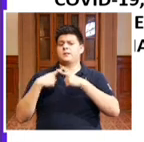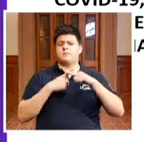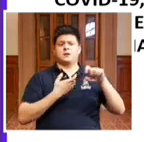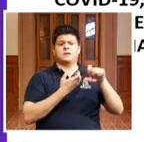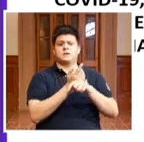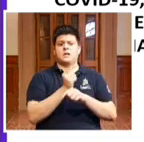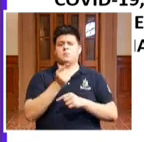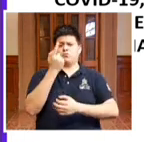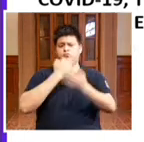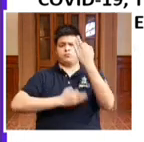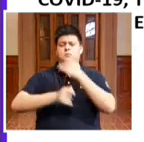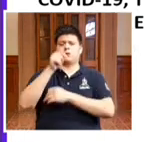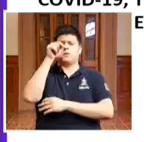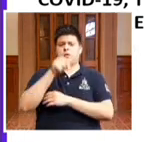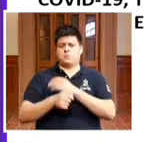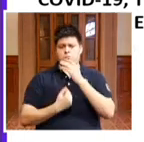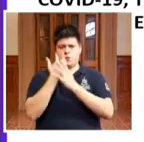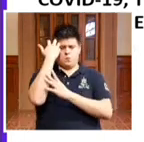la República.